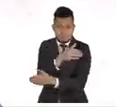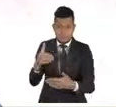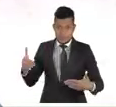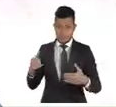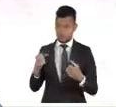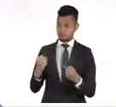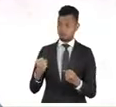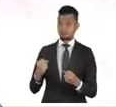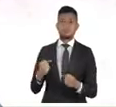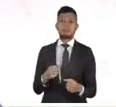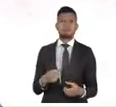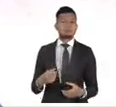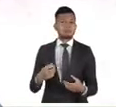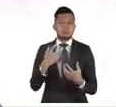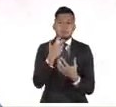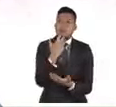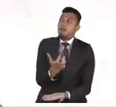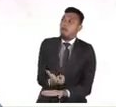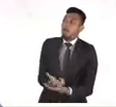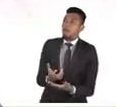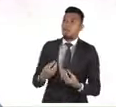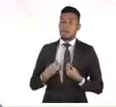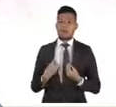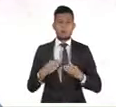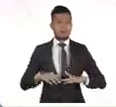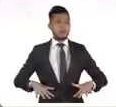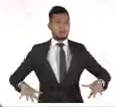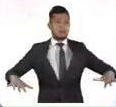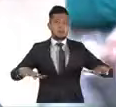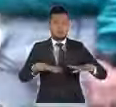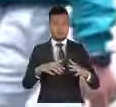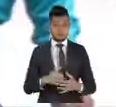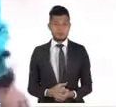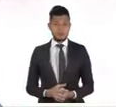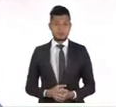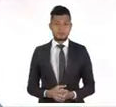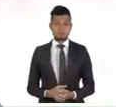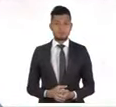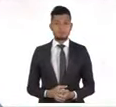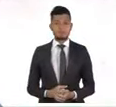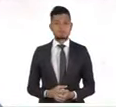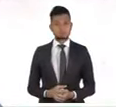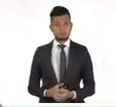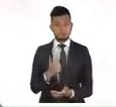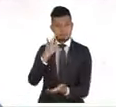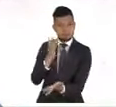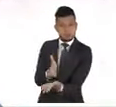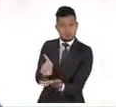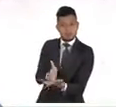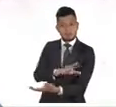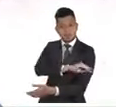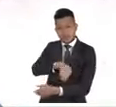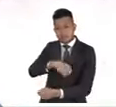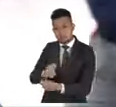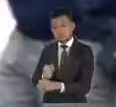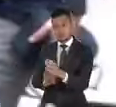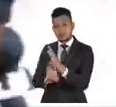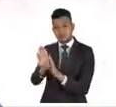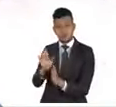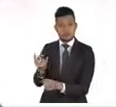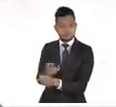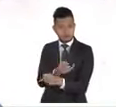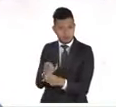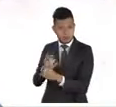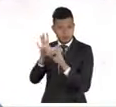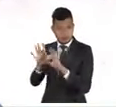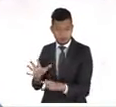sobre la capacidad de habitar. Yo creo que desde el programa de gestión y desarrollo urbanos, con